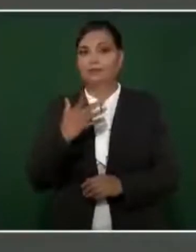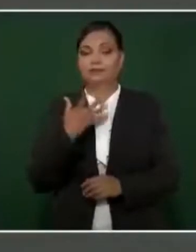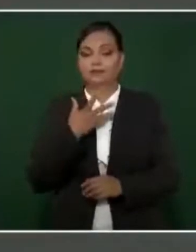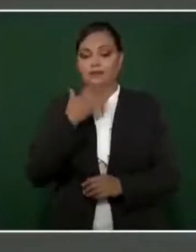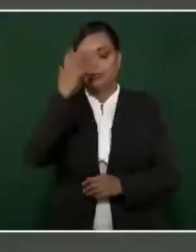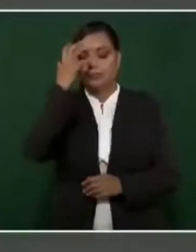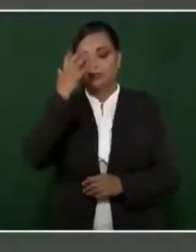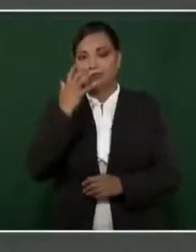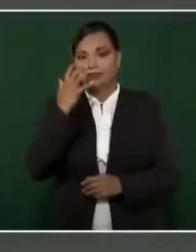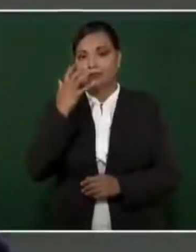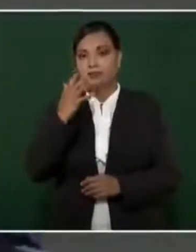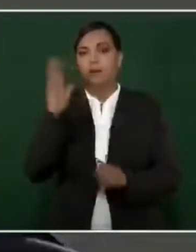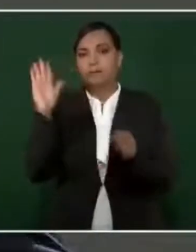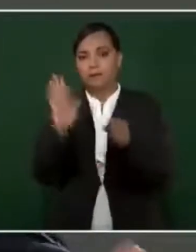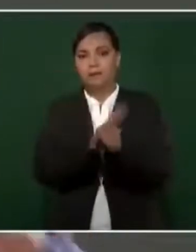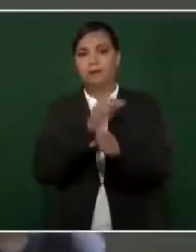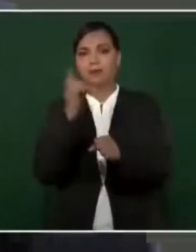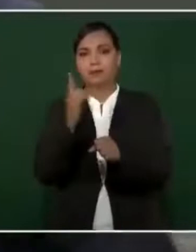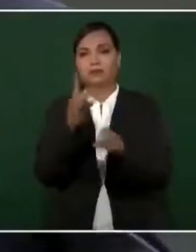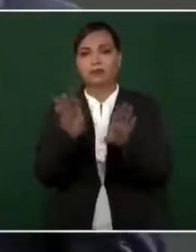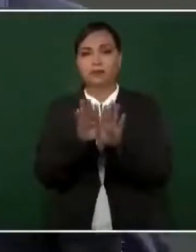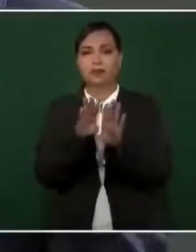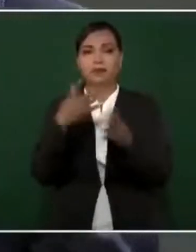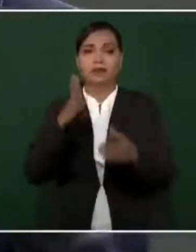porque si ya llevan